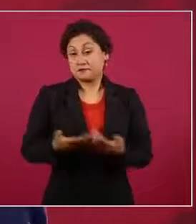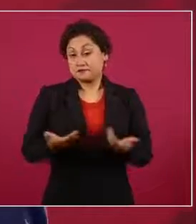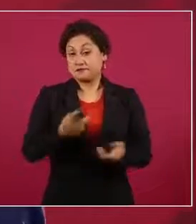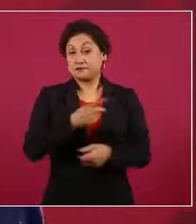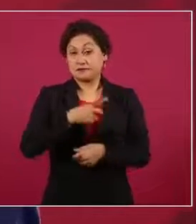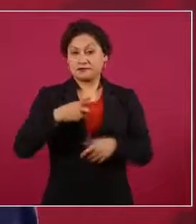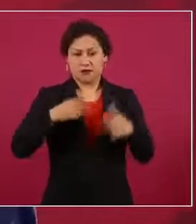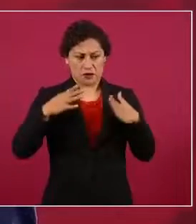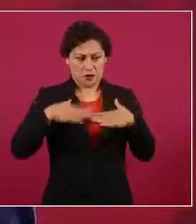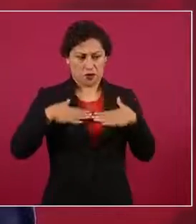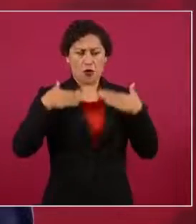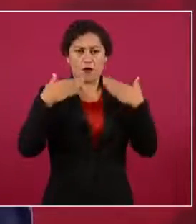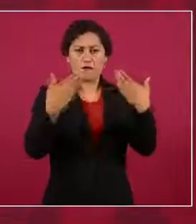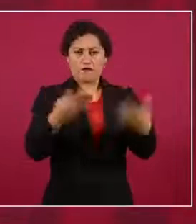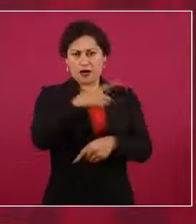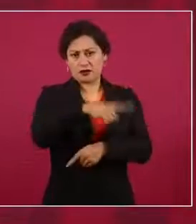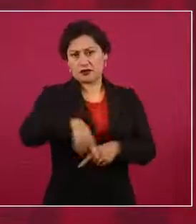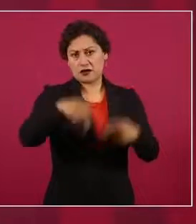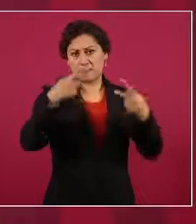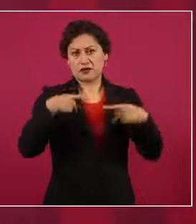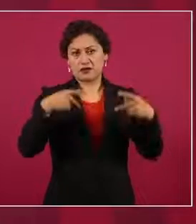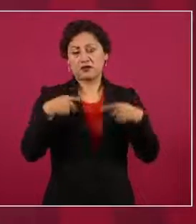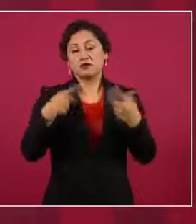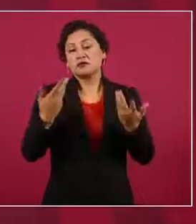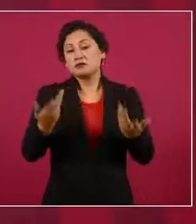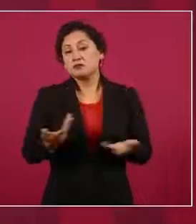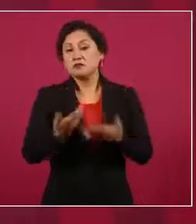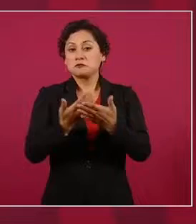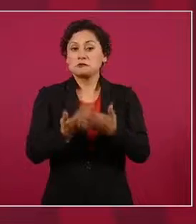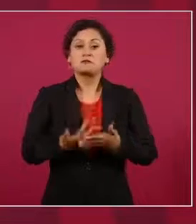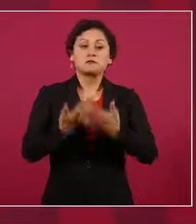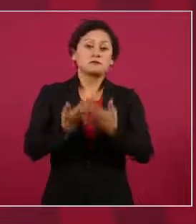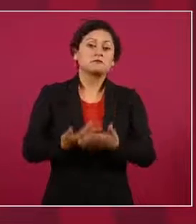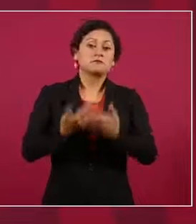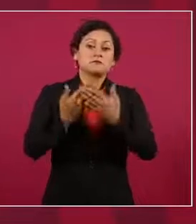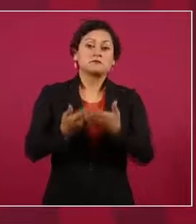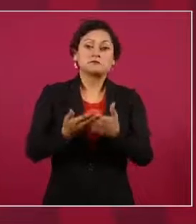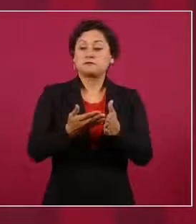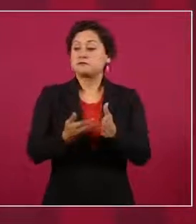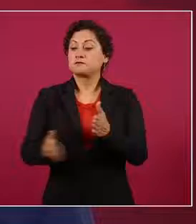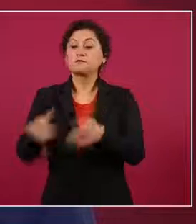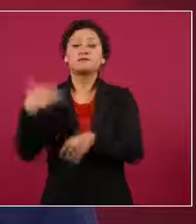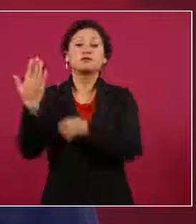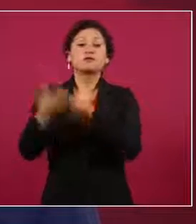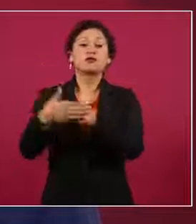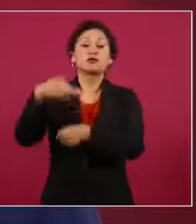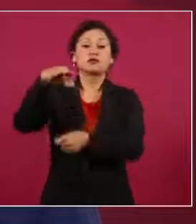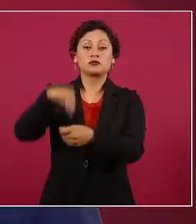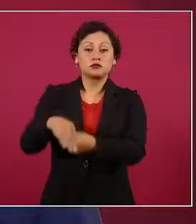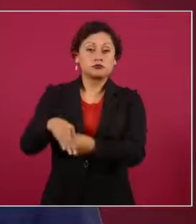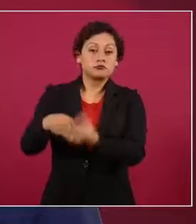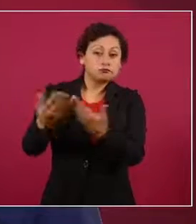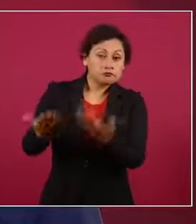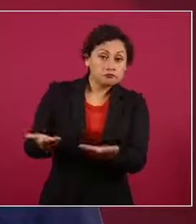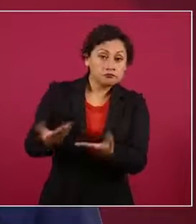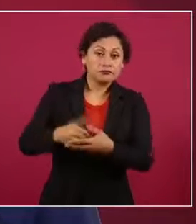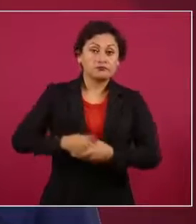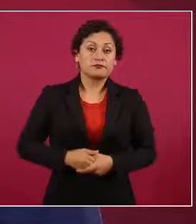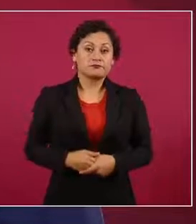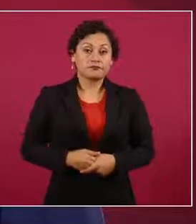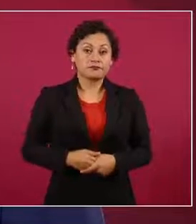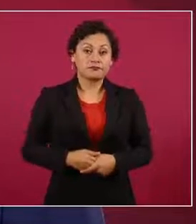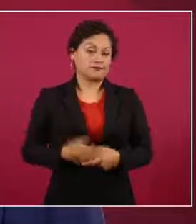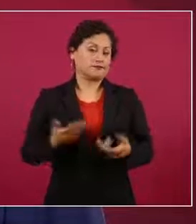y esperar que se den las elecciones. Pero no se